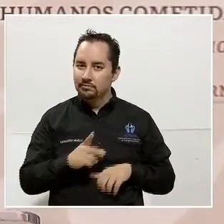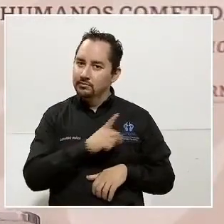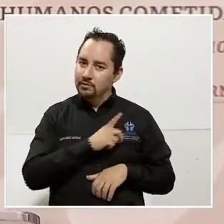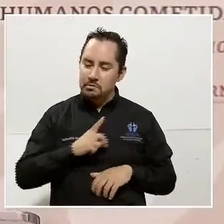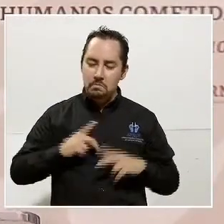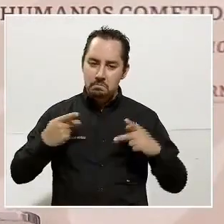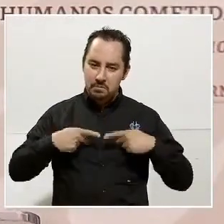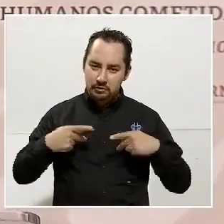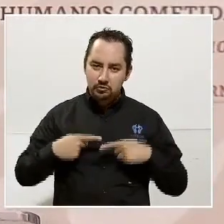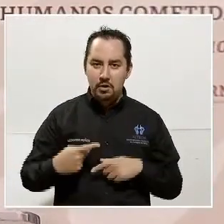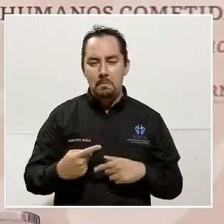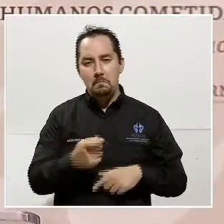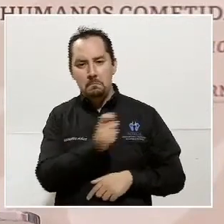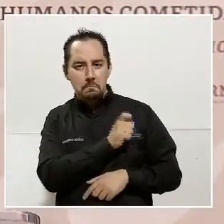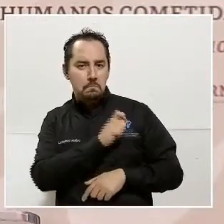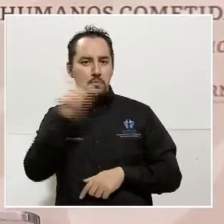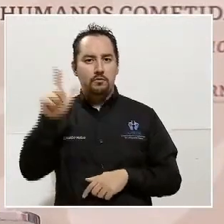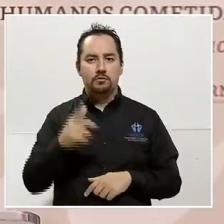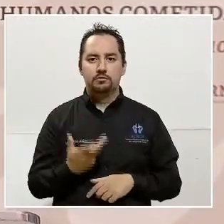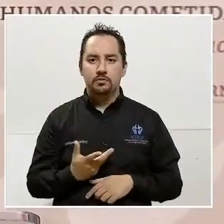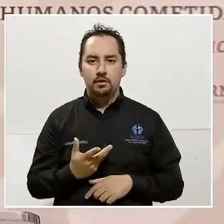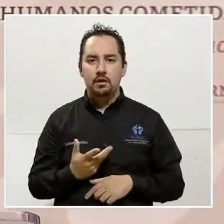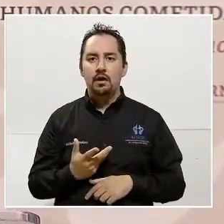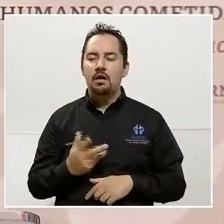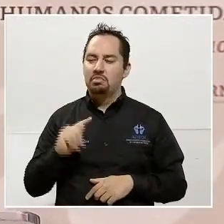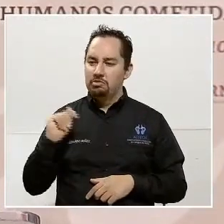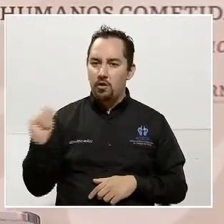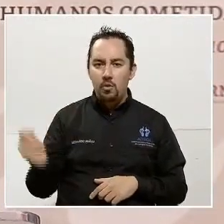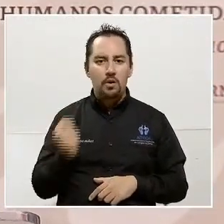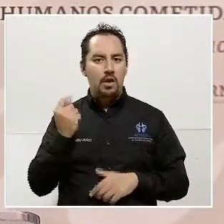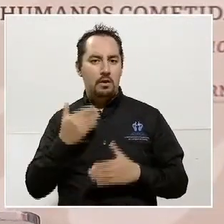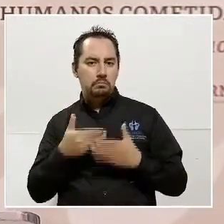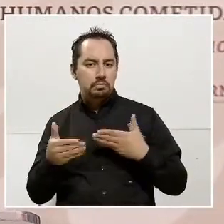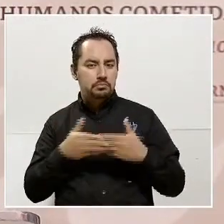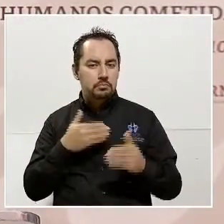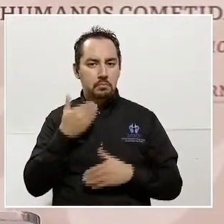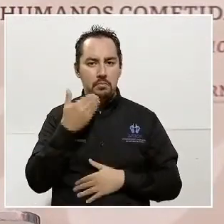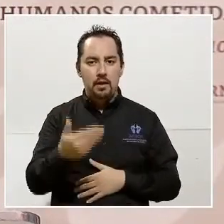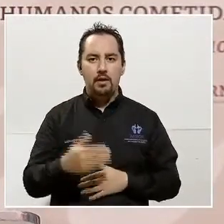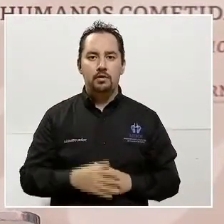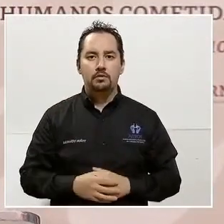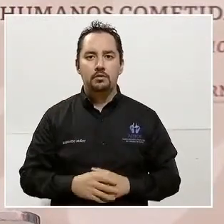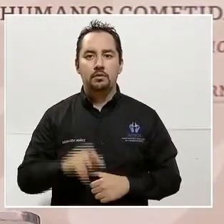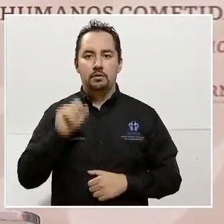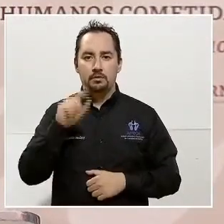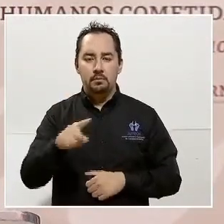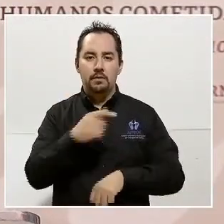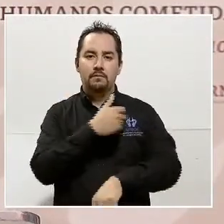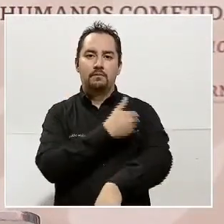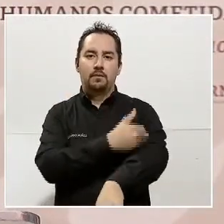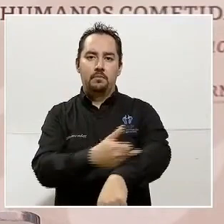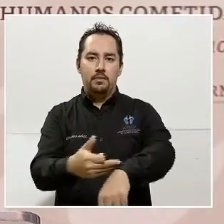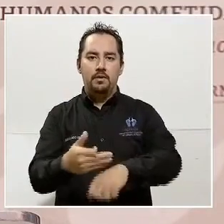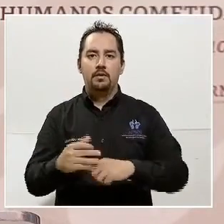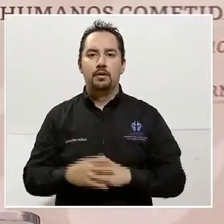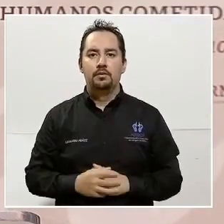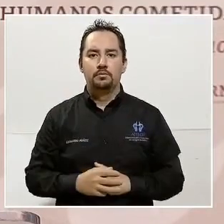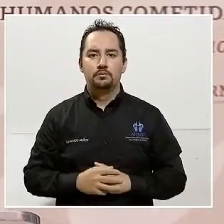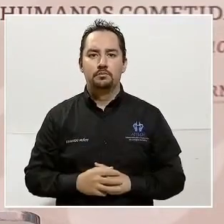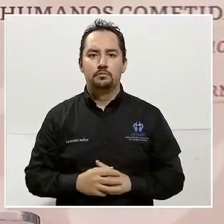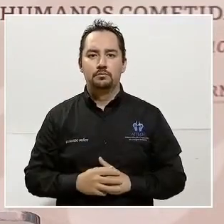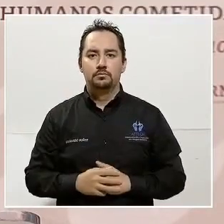especializado, sin la tecnología necesaria y sin la presencia de las familias y